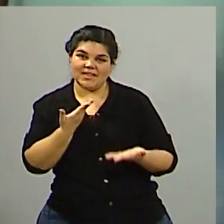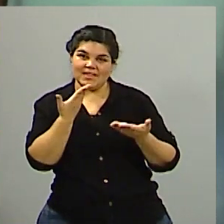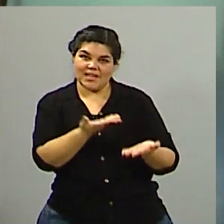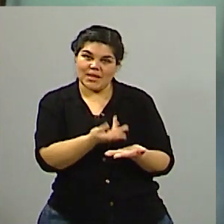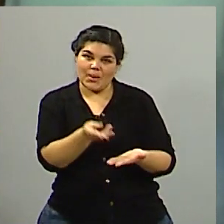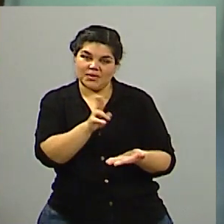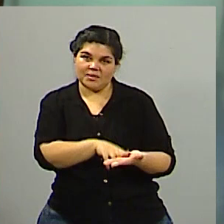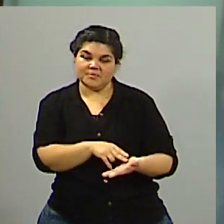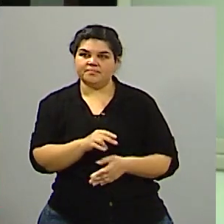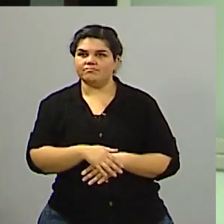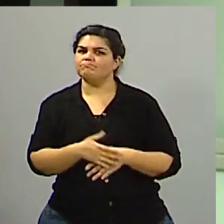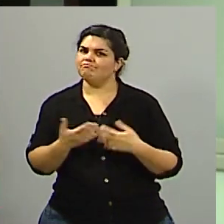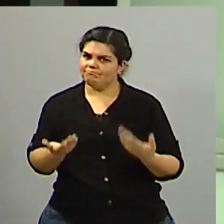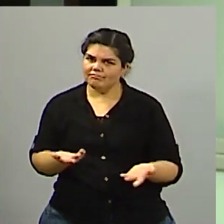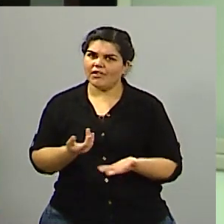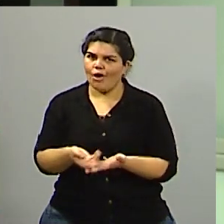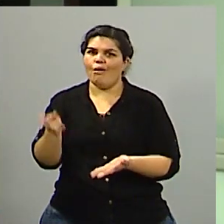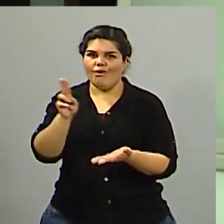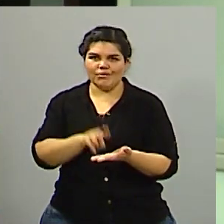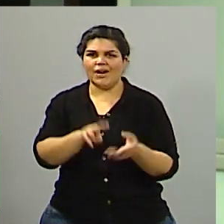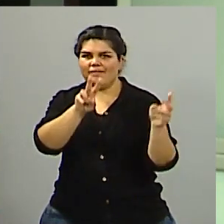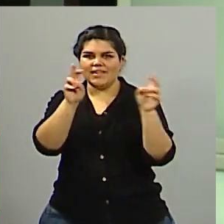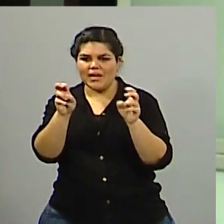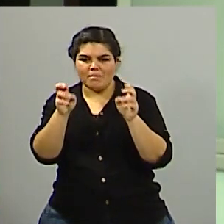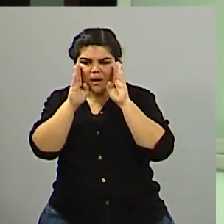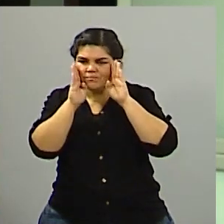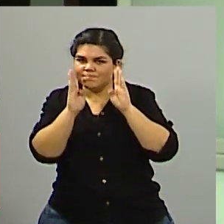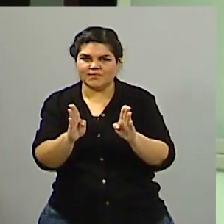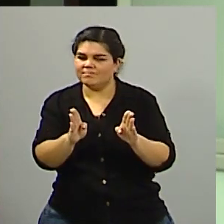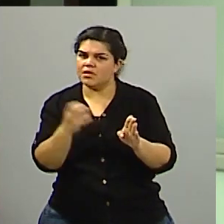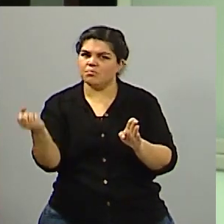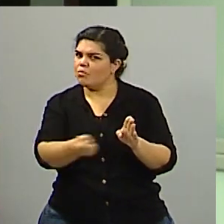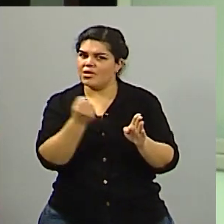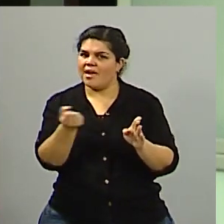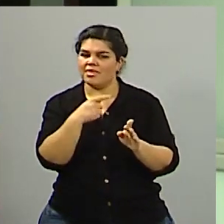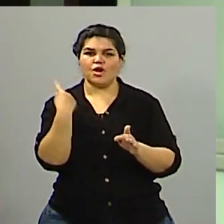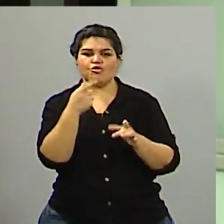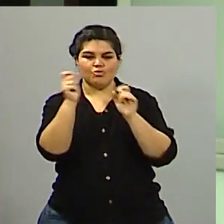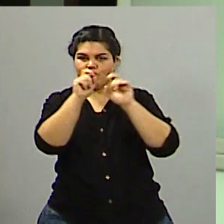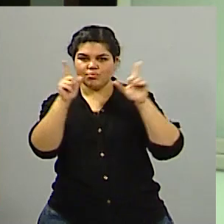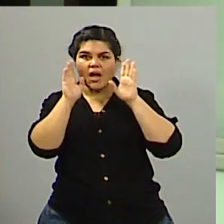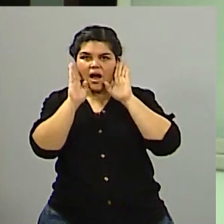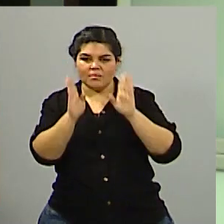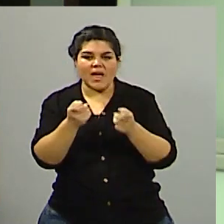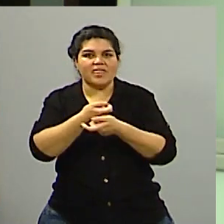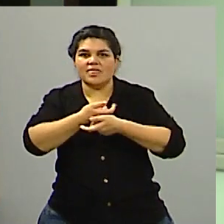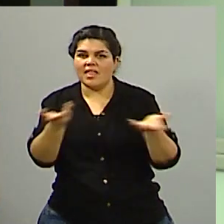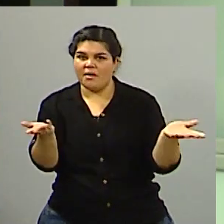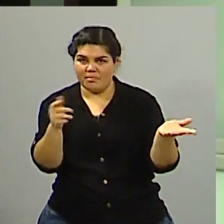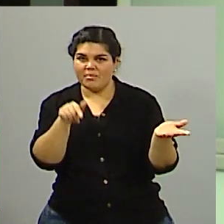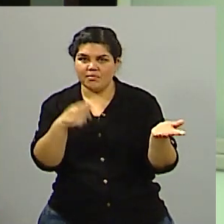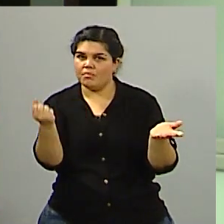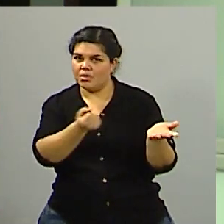Bueno, insistimos con el tema porque nos parece que se merece que nos ocupemos, ¿no? Porque, bueno, uno va